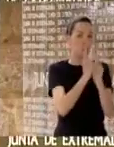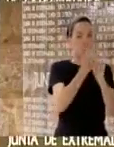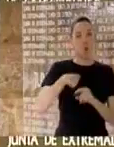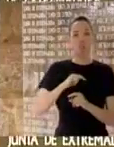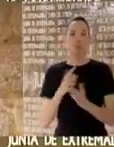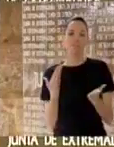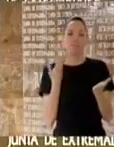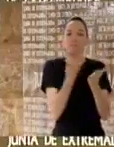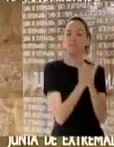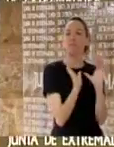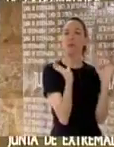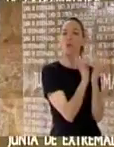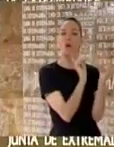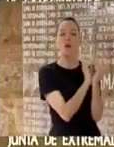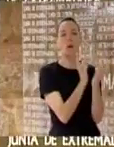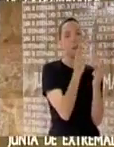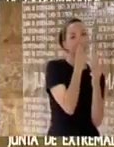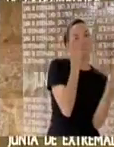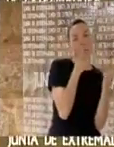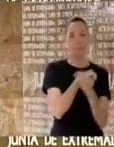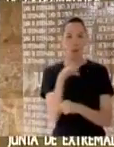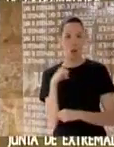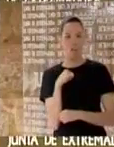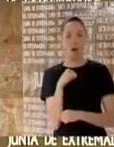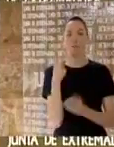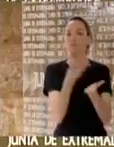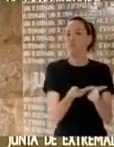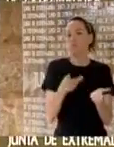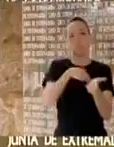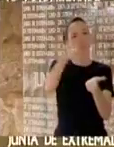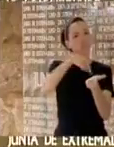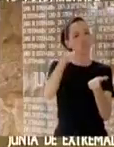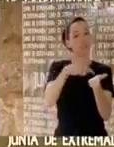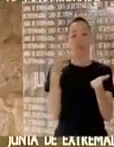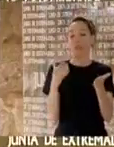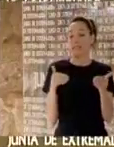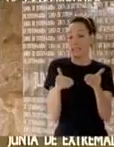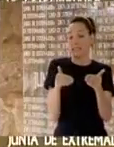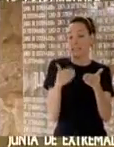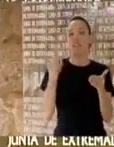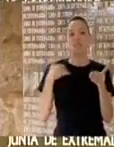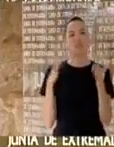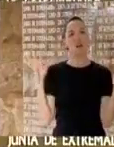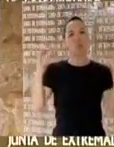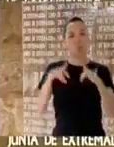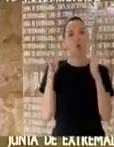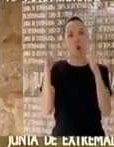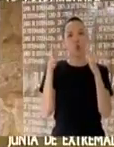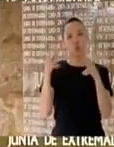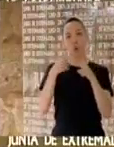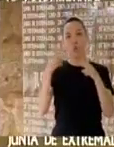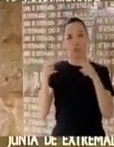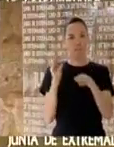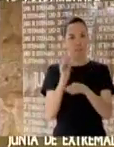conversaciones privadas, sino también en conversaciones públicas, que se celebre cuanto antes el Consejo de Política Fiscal y Financiera y, sobre todo, y esto es lo más importante,